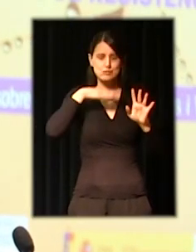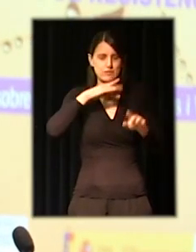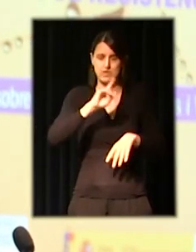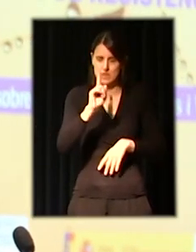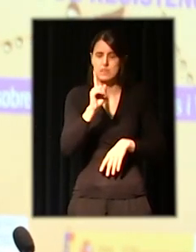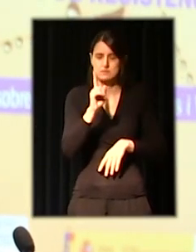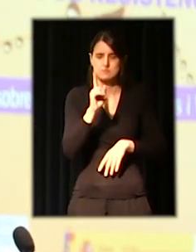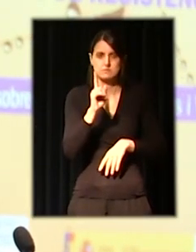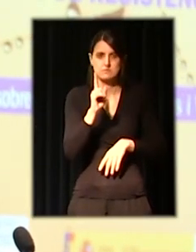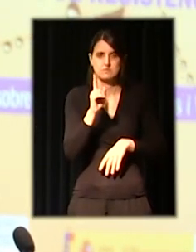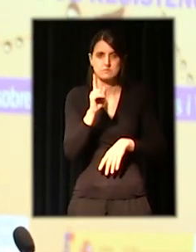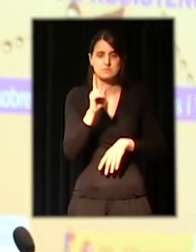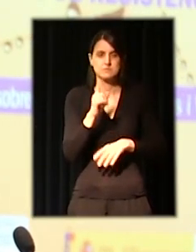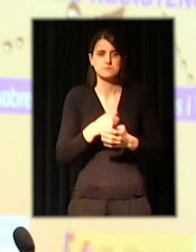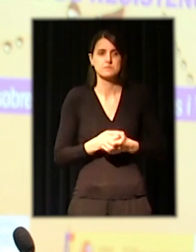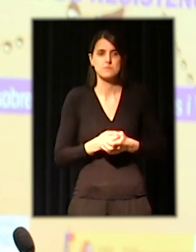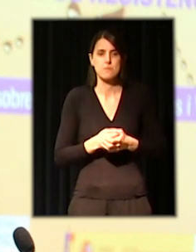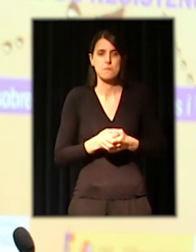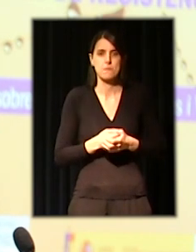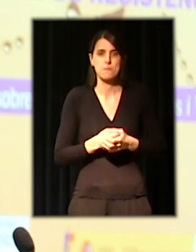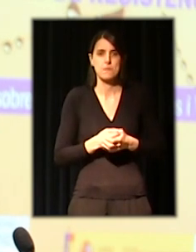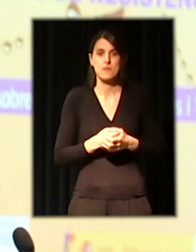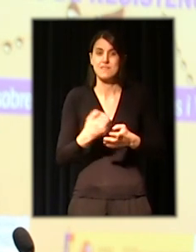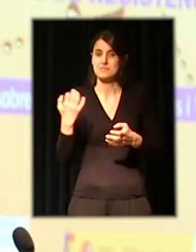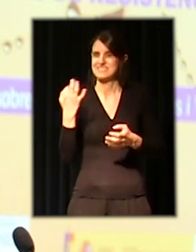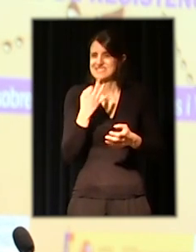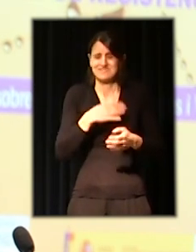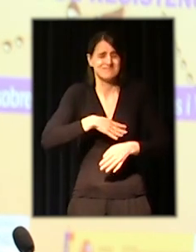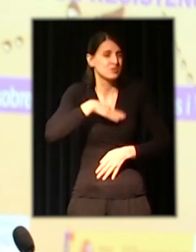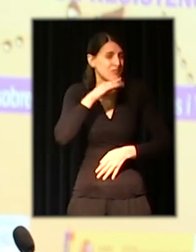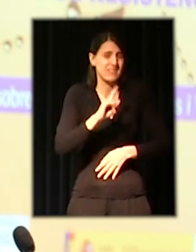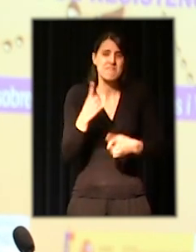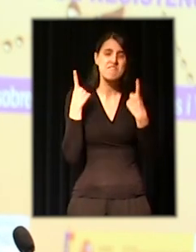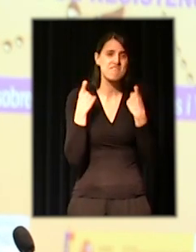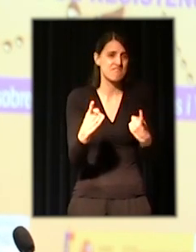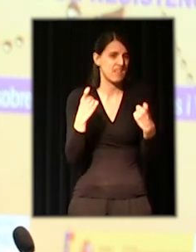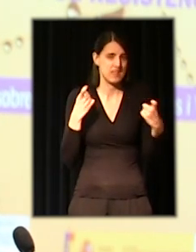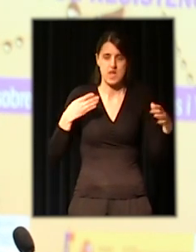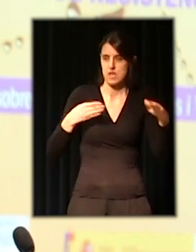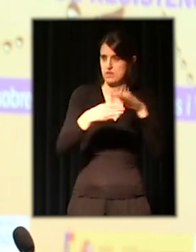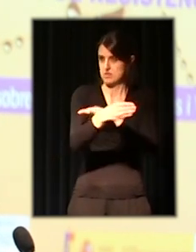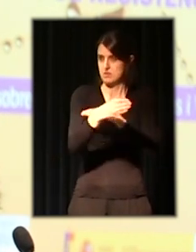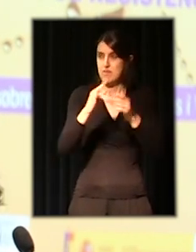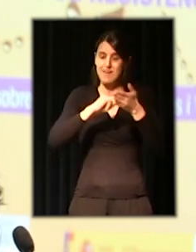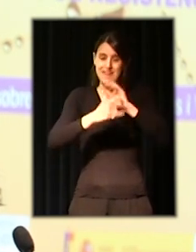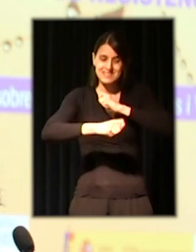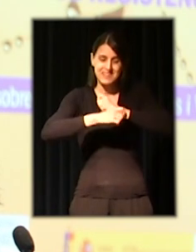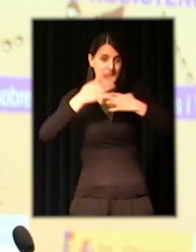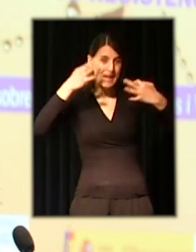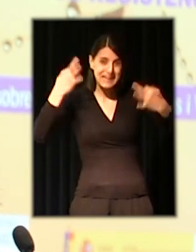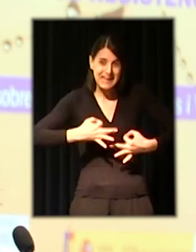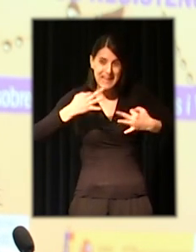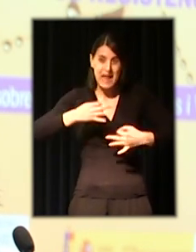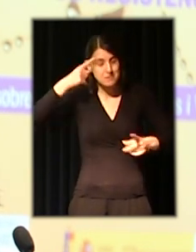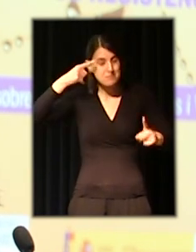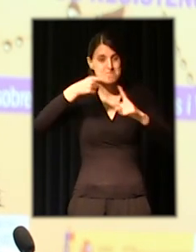solamente no es suficiente, sino que es absolutamente insuficiente, porque realmente no hay una estrategia real para poder hacer